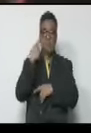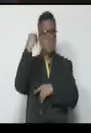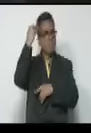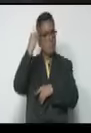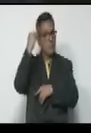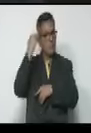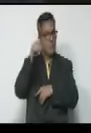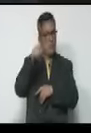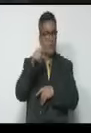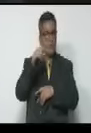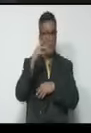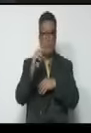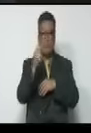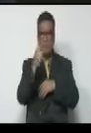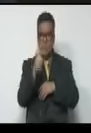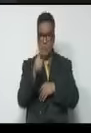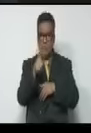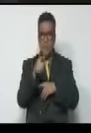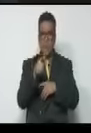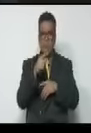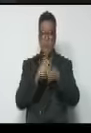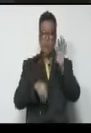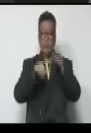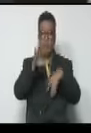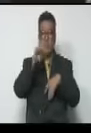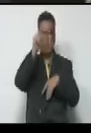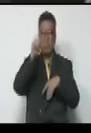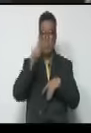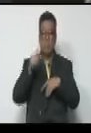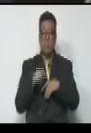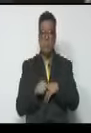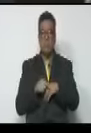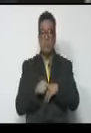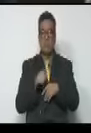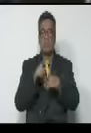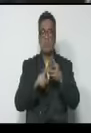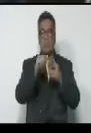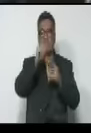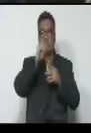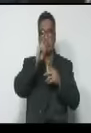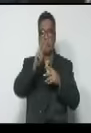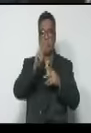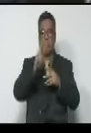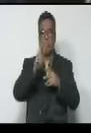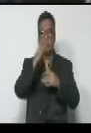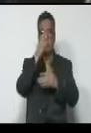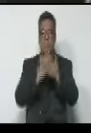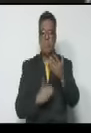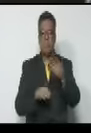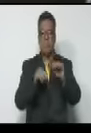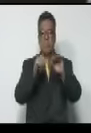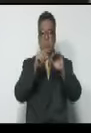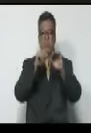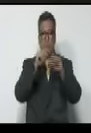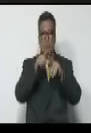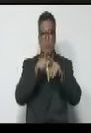ejercicio y ponderemos el 15 entre 2 y lo revisamos con